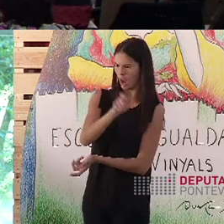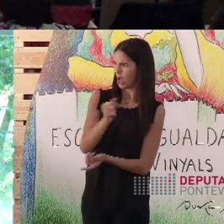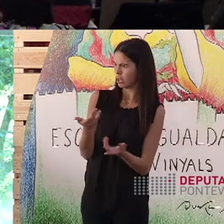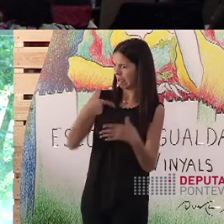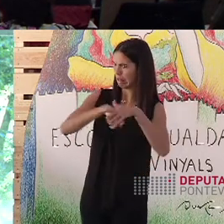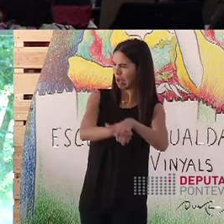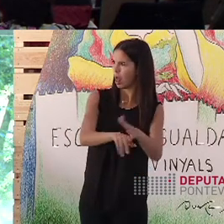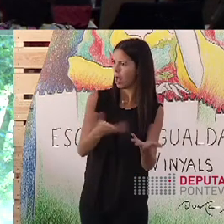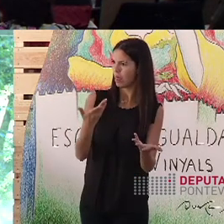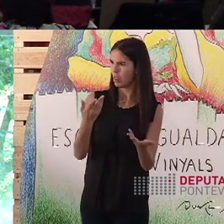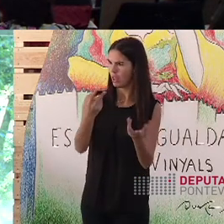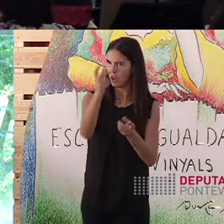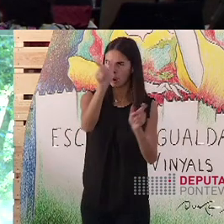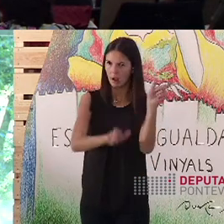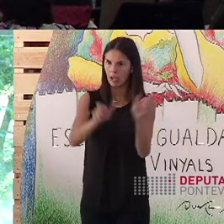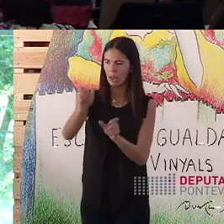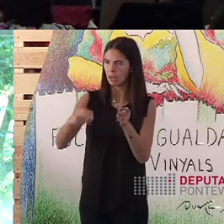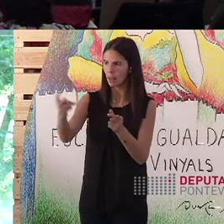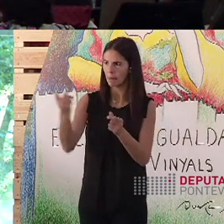unha está ben escuchando o Celta.